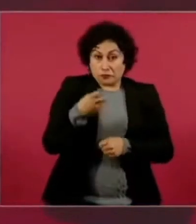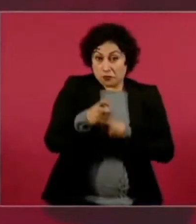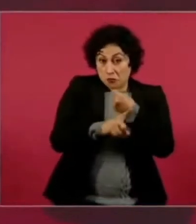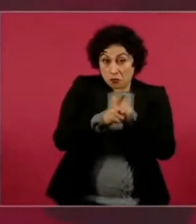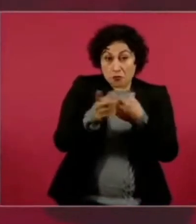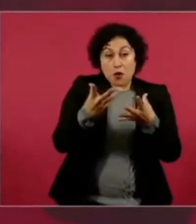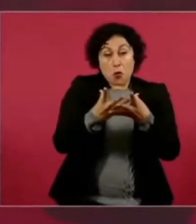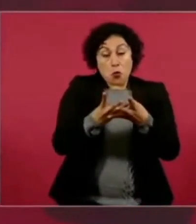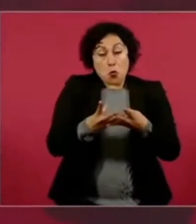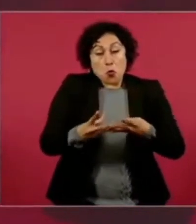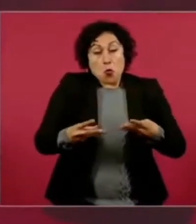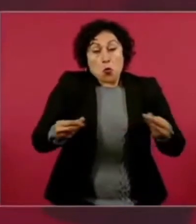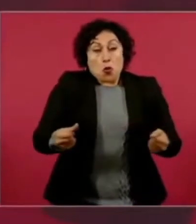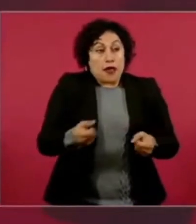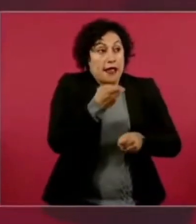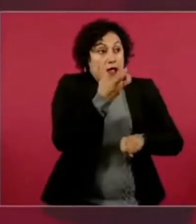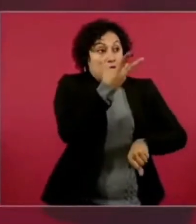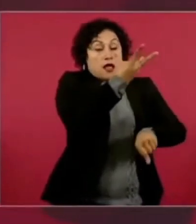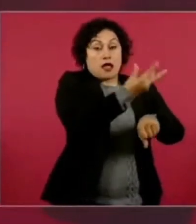mínimo para 6 años